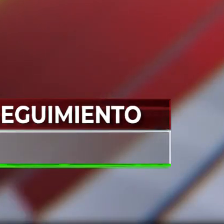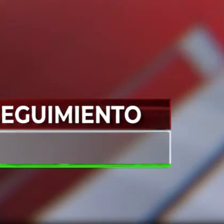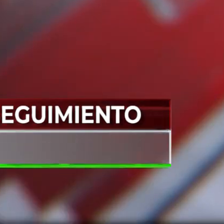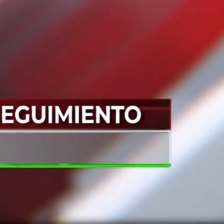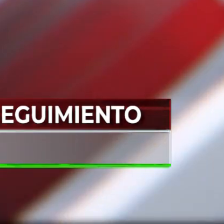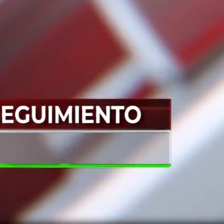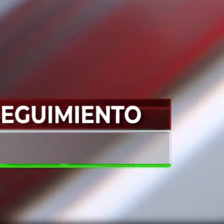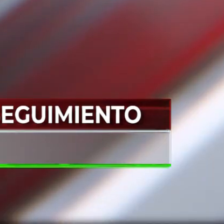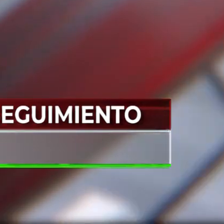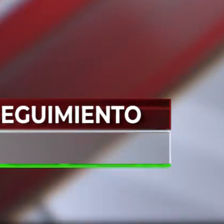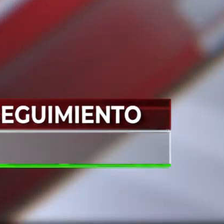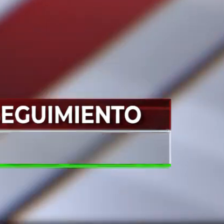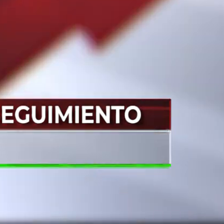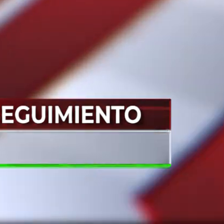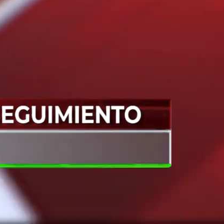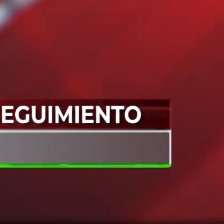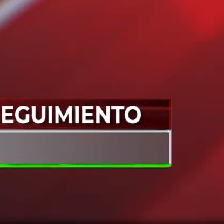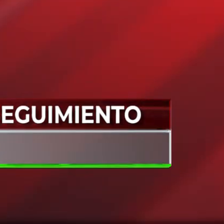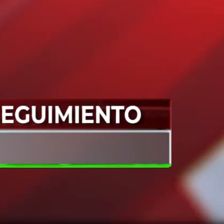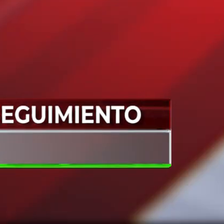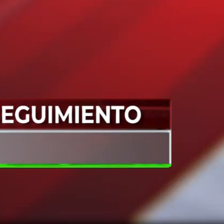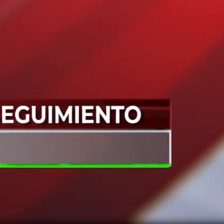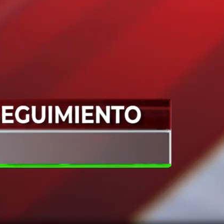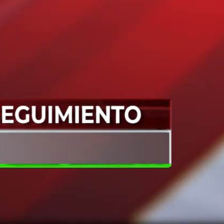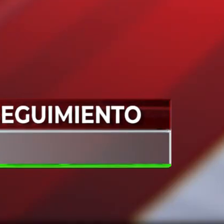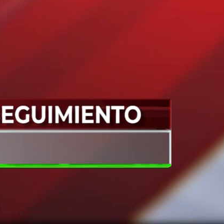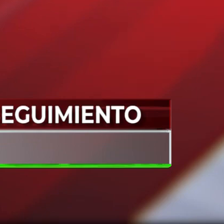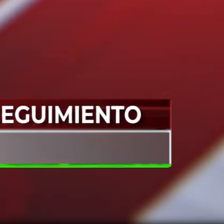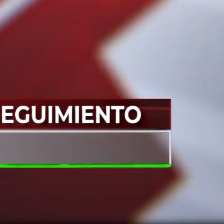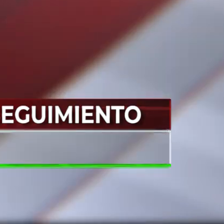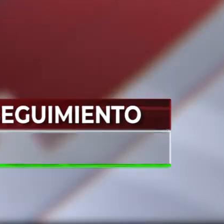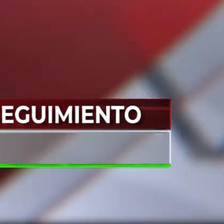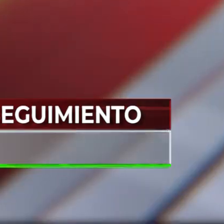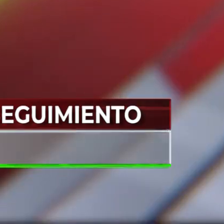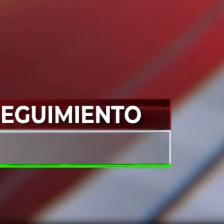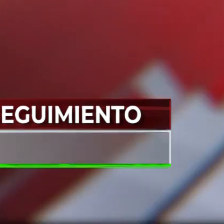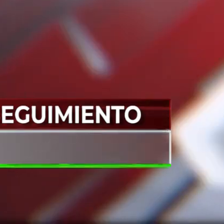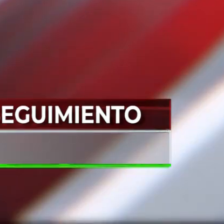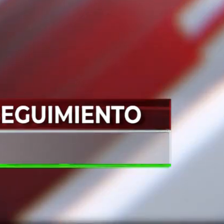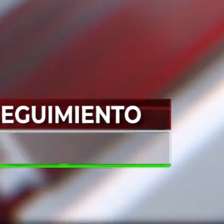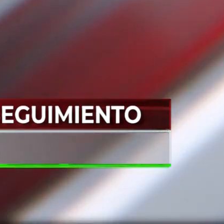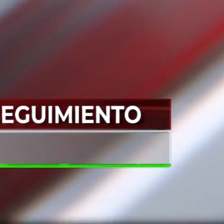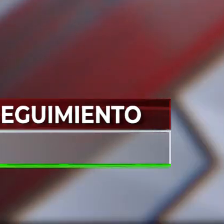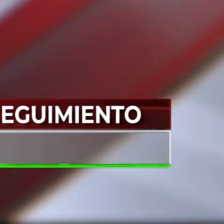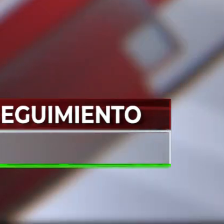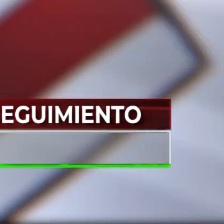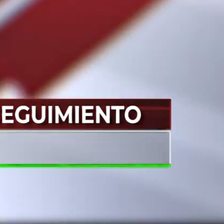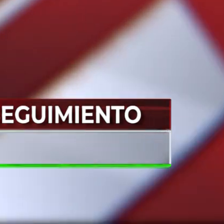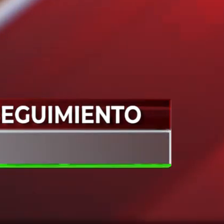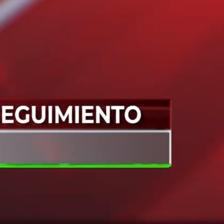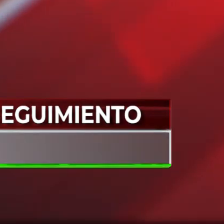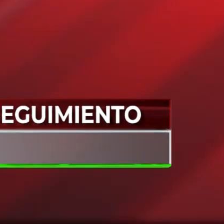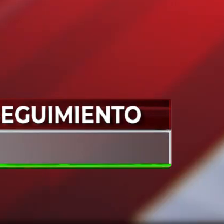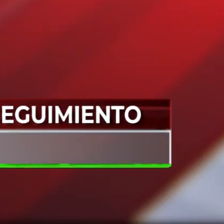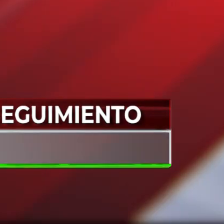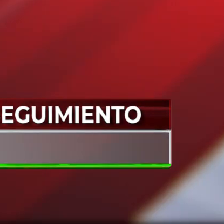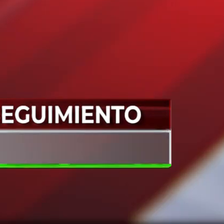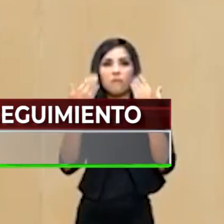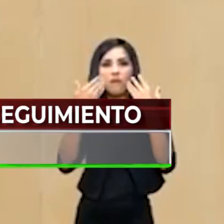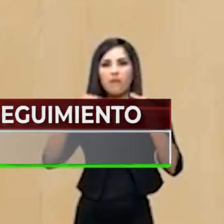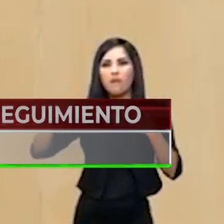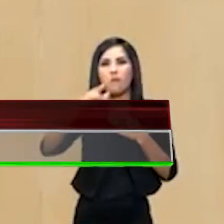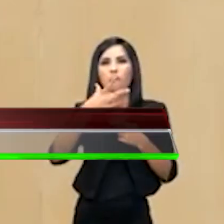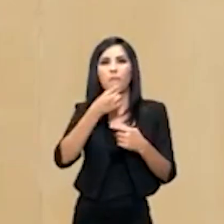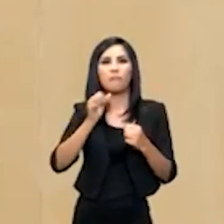delitos consiste en la errónea calificación jurídica de los mismos, resaltando que en Guanajuato existen serias inconsistencias en dicha